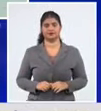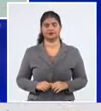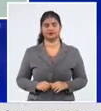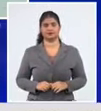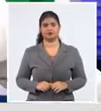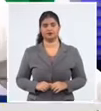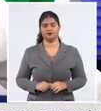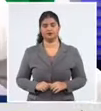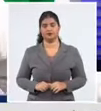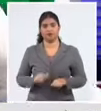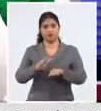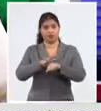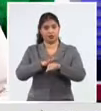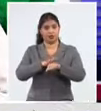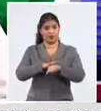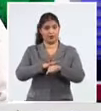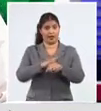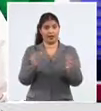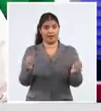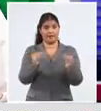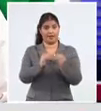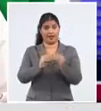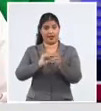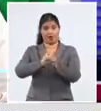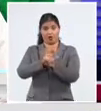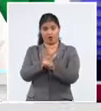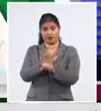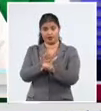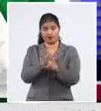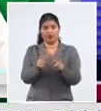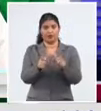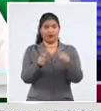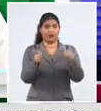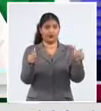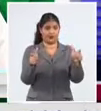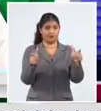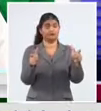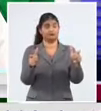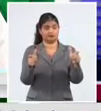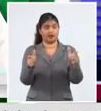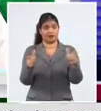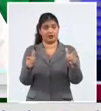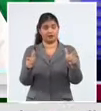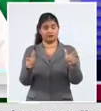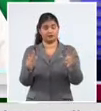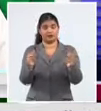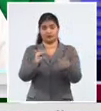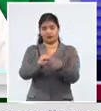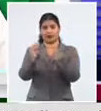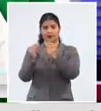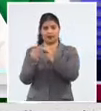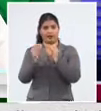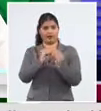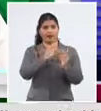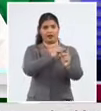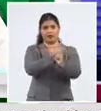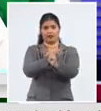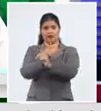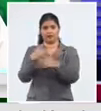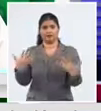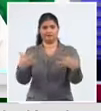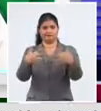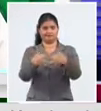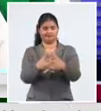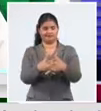Contactos de casos confirmados, el 98,8%, grupo de mucho riesgo, en el acumulado es el